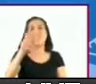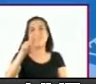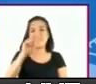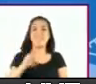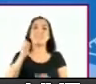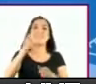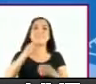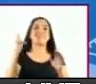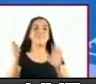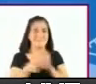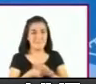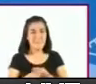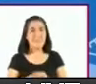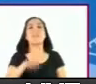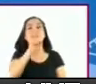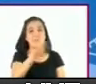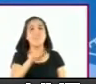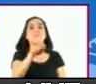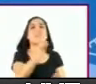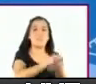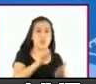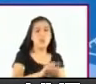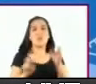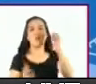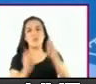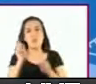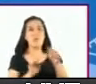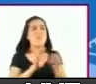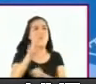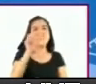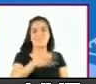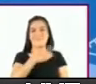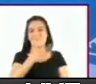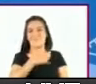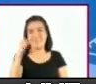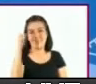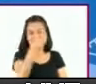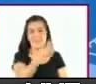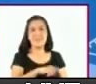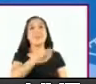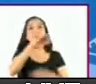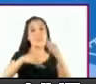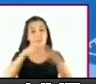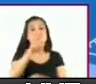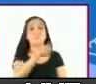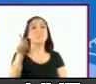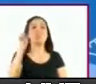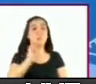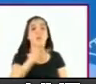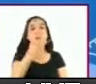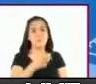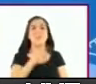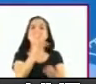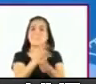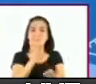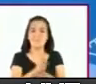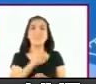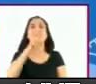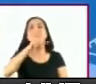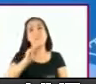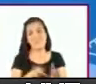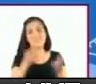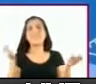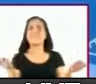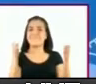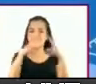pendientes y, sobre todo, anoten sus dudas y posibles dificultades. A todas y todos ustedes, les invito a que nos